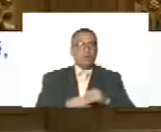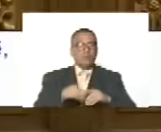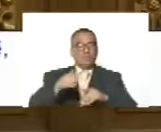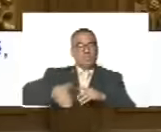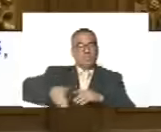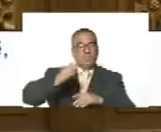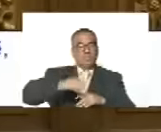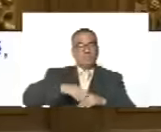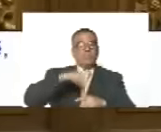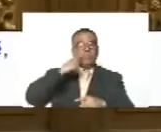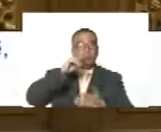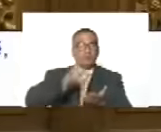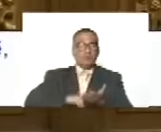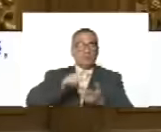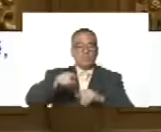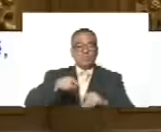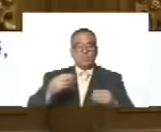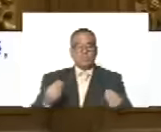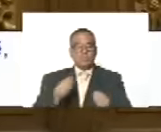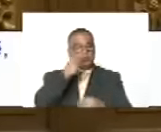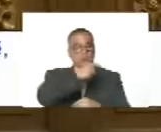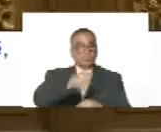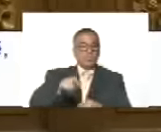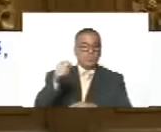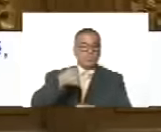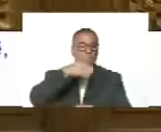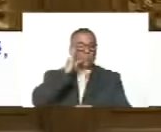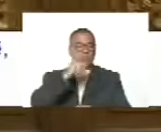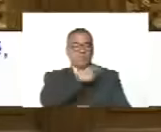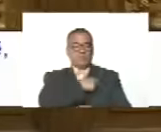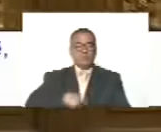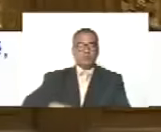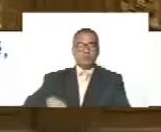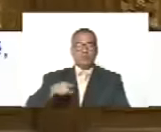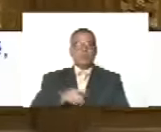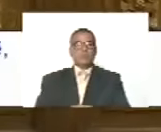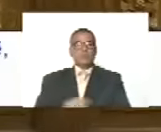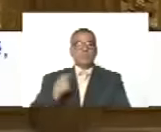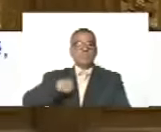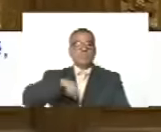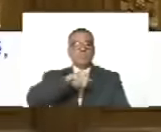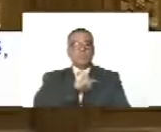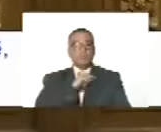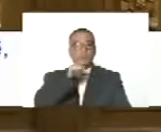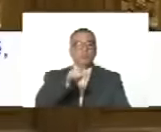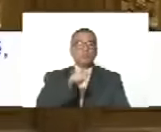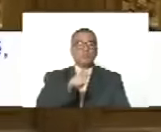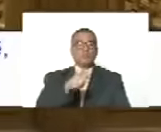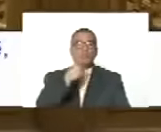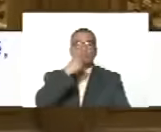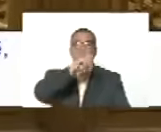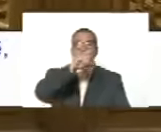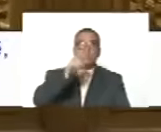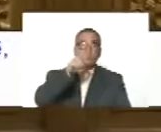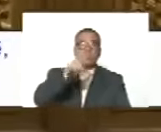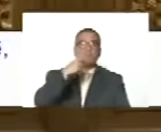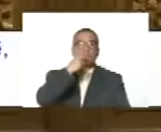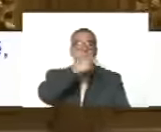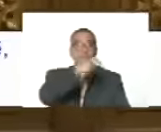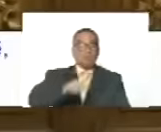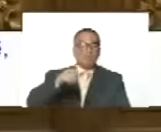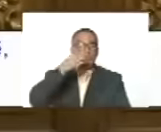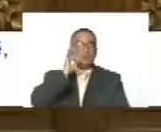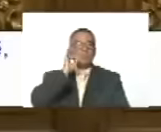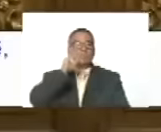correcto de la historia con el pueblo caficultor. Presidente, nos vamos a la consulta de la catacumba del pueblo